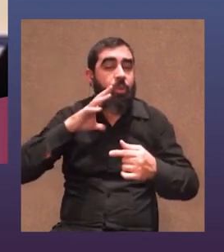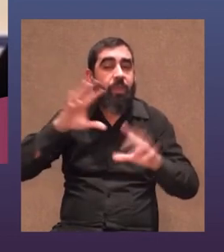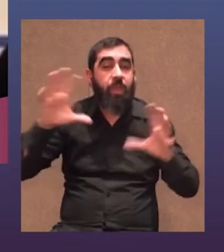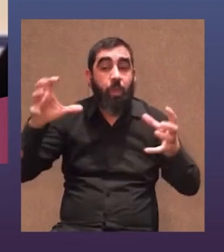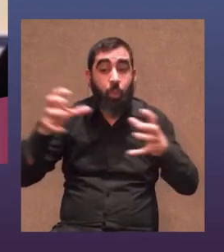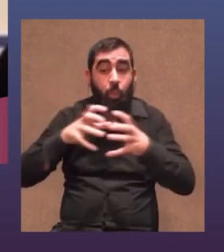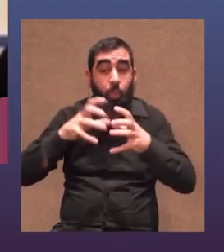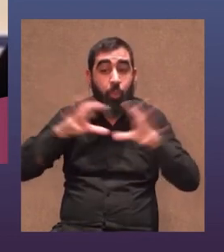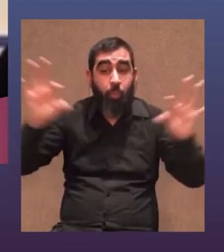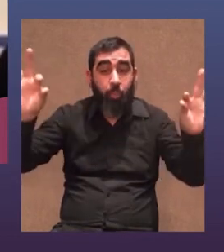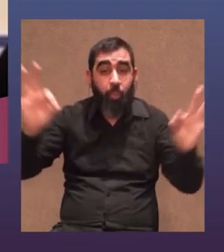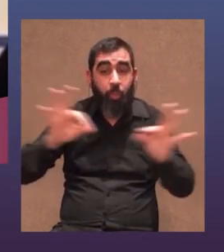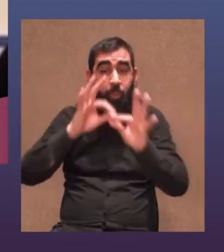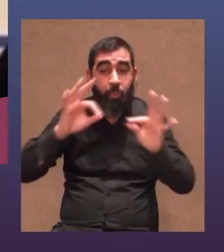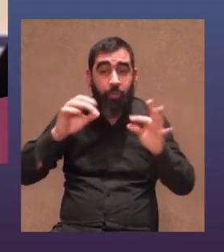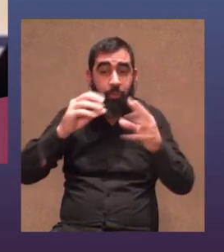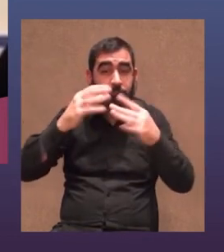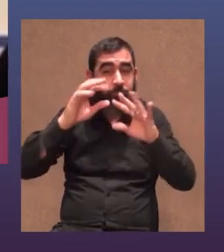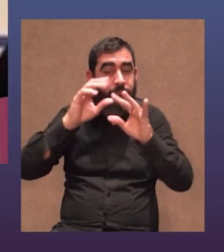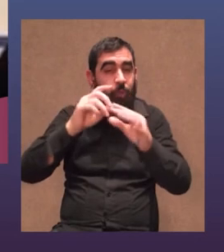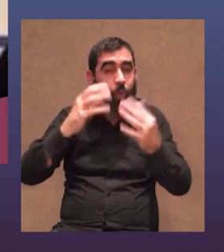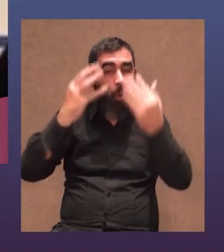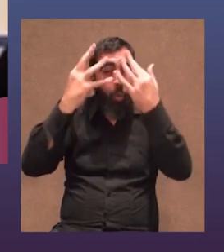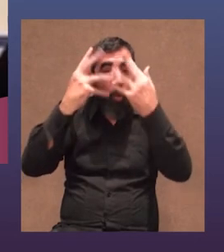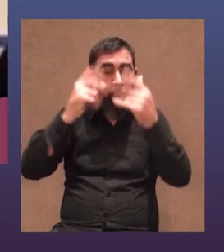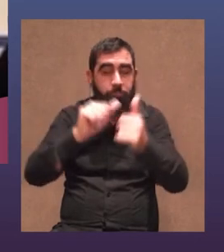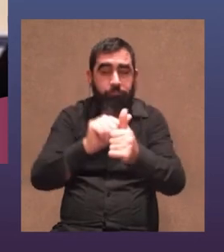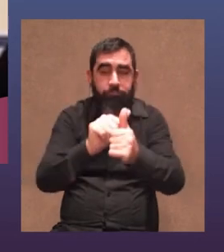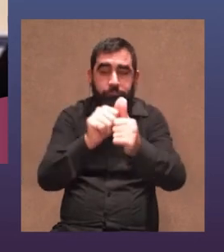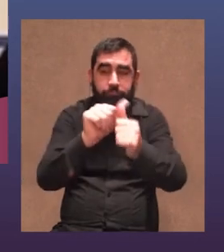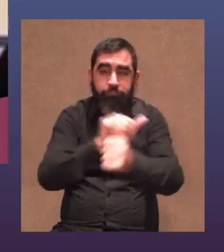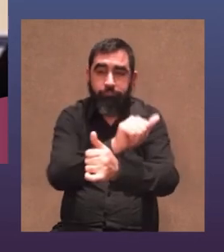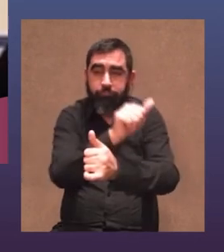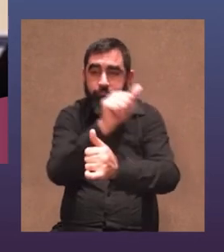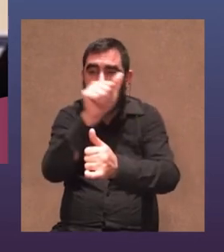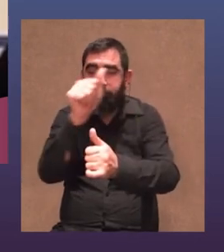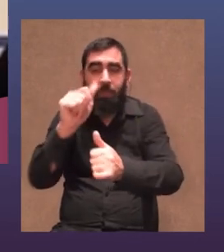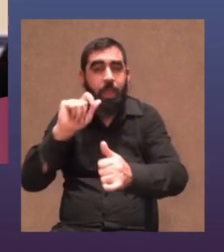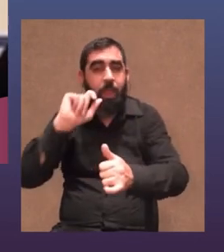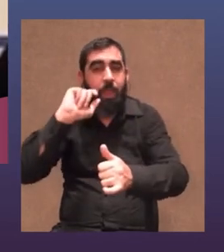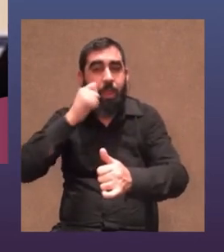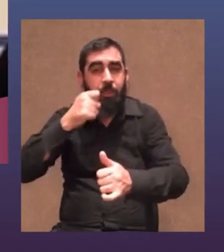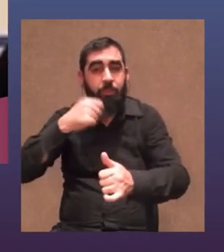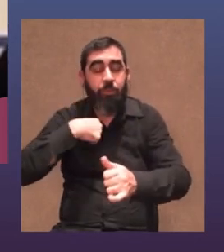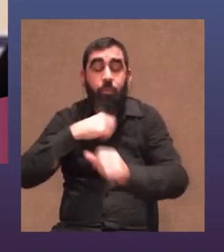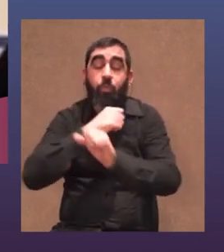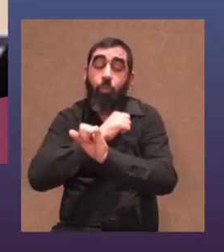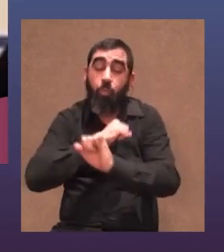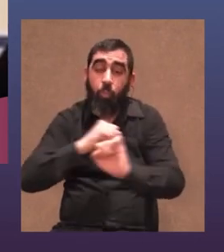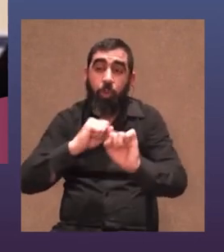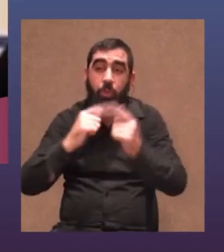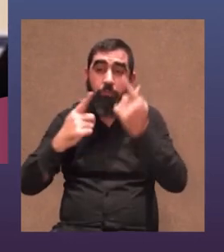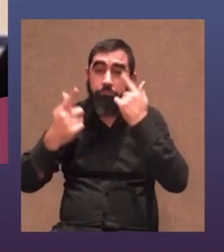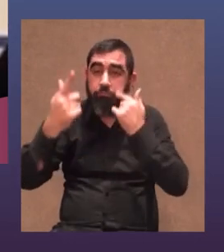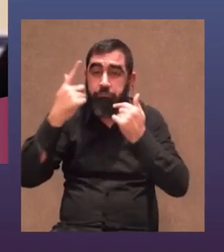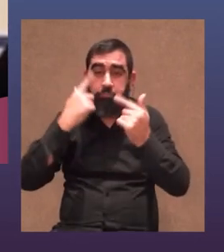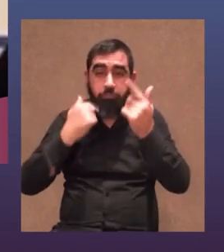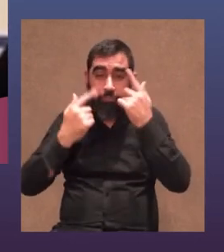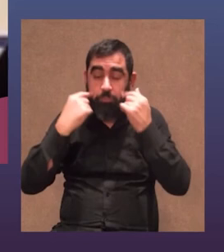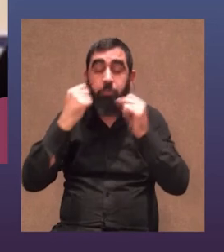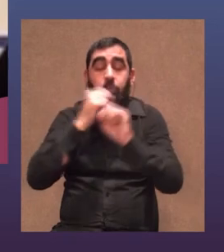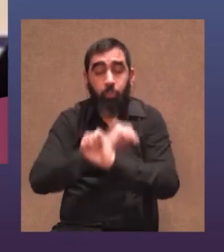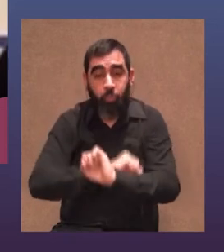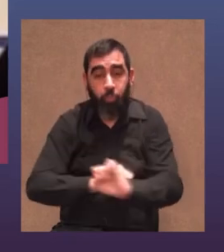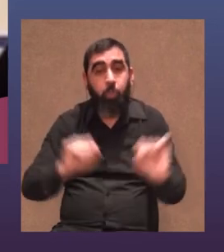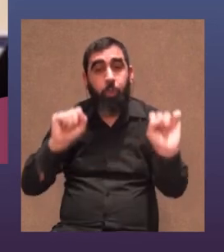algo que cuando es bello, ya puedo terminar llorando en una